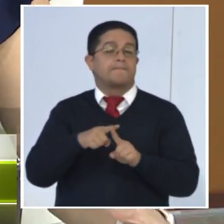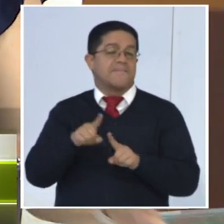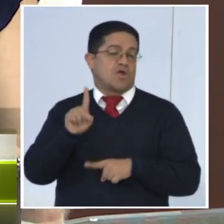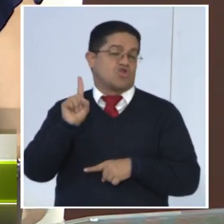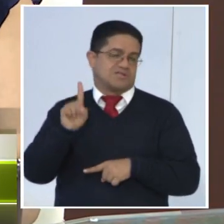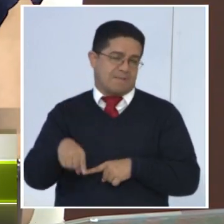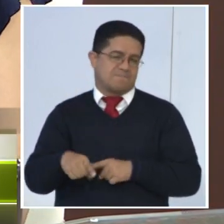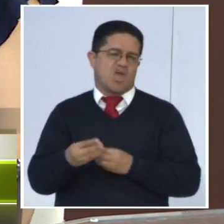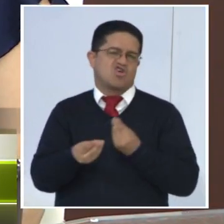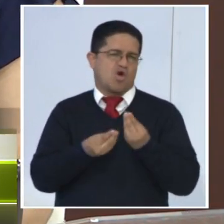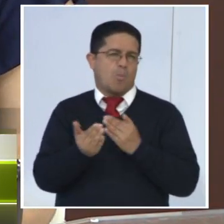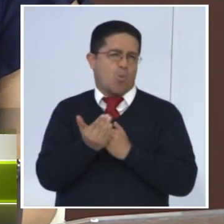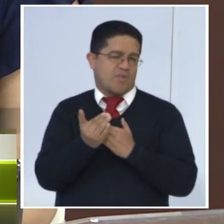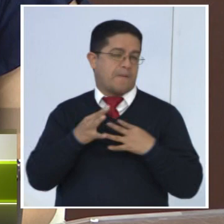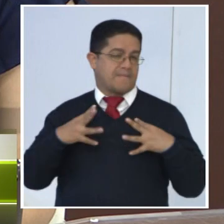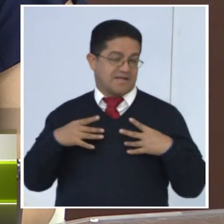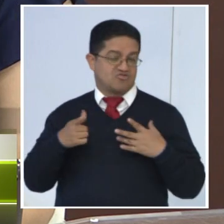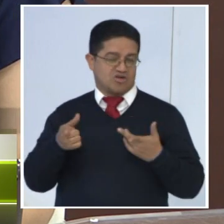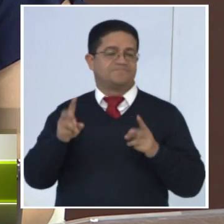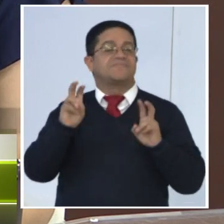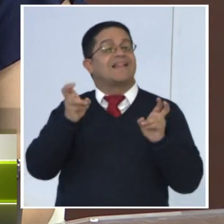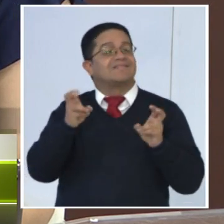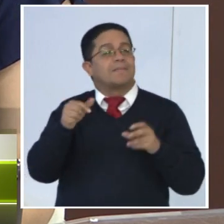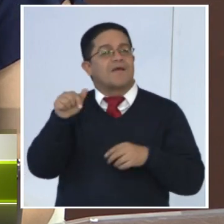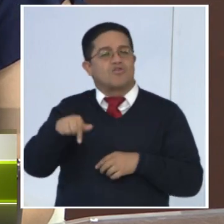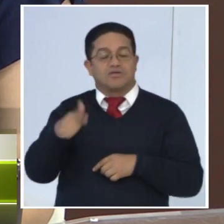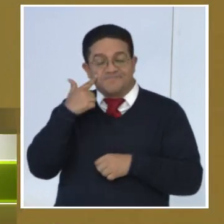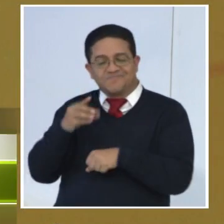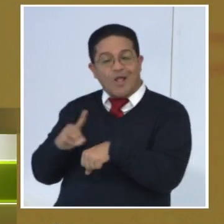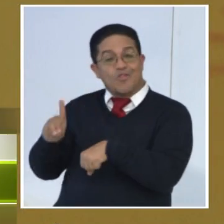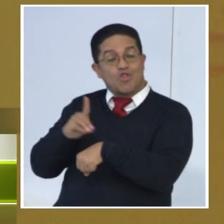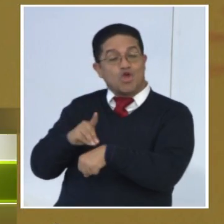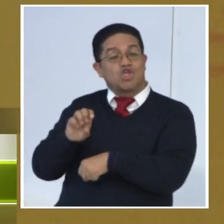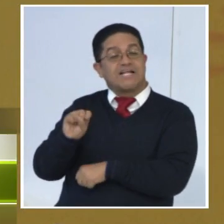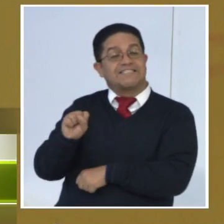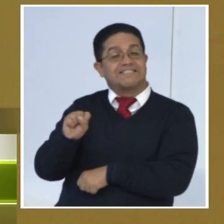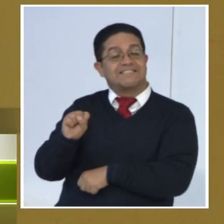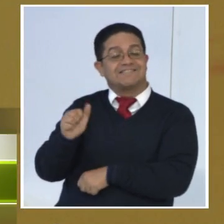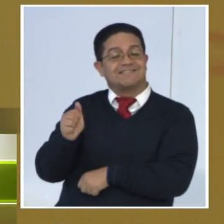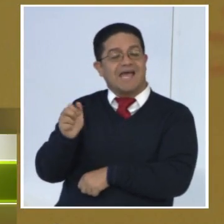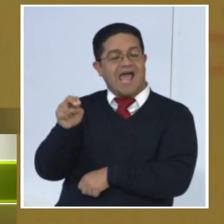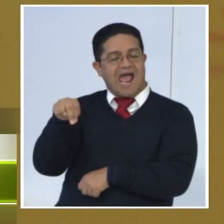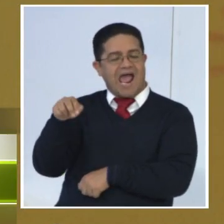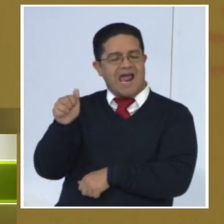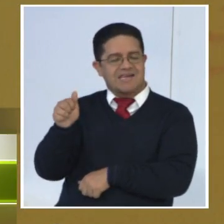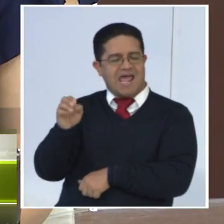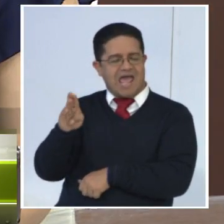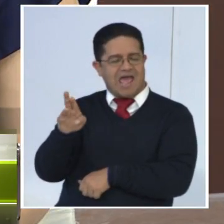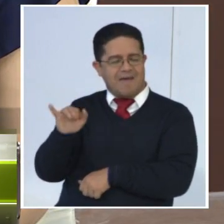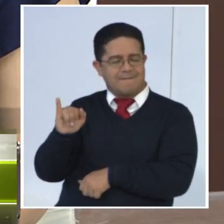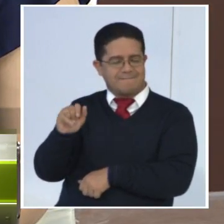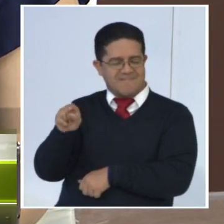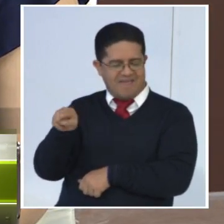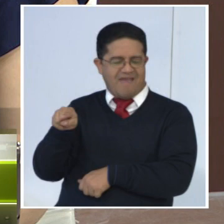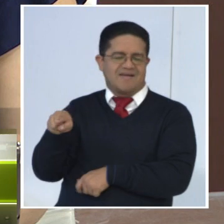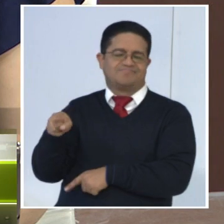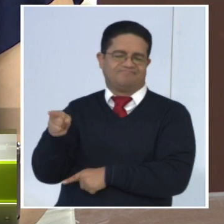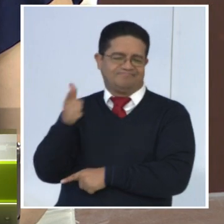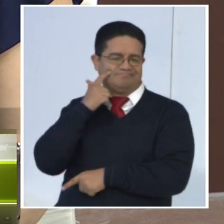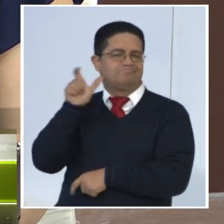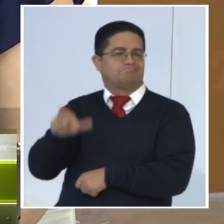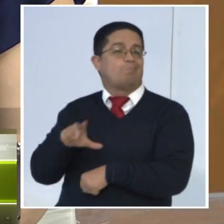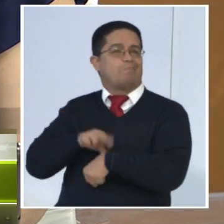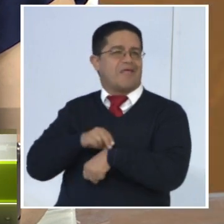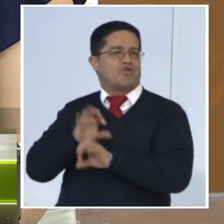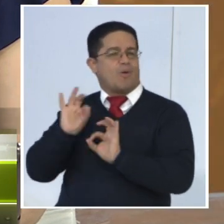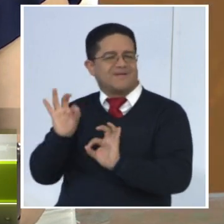vacaciones. Justamente el tema del día de hoy, Álvaro Sanabria nos sigue acompañando, oftalmólogo, y nos comentaba incluso una anécdota en la parte anterior